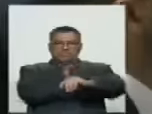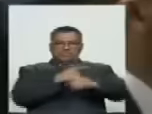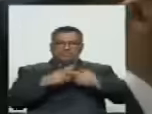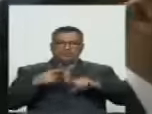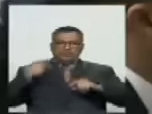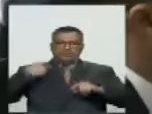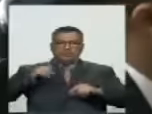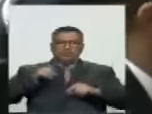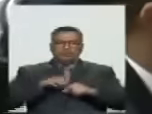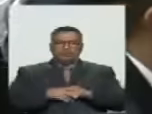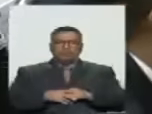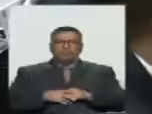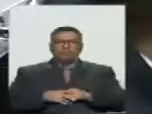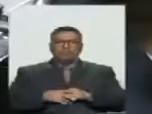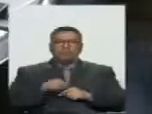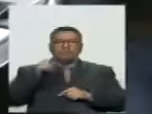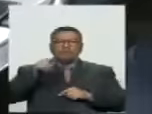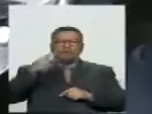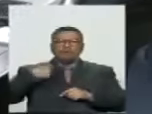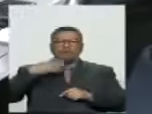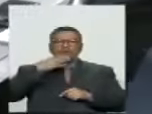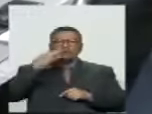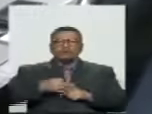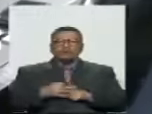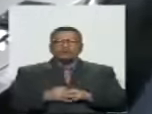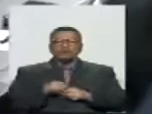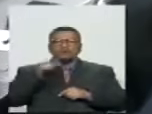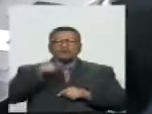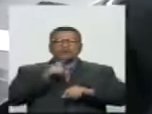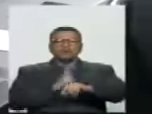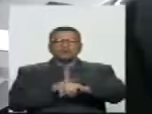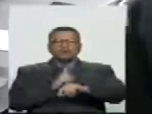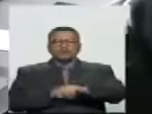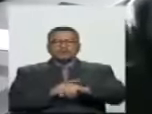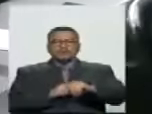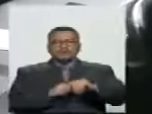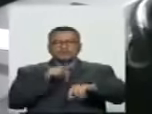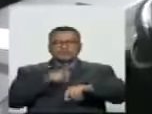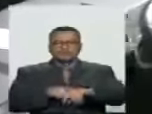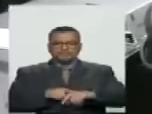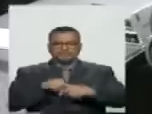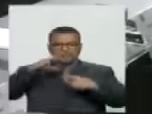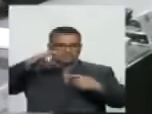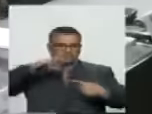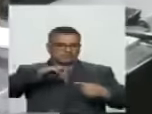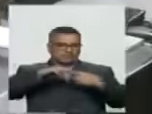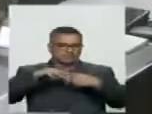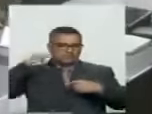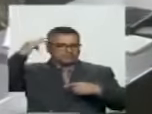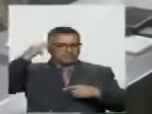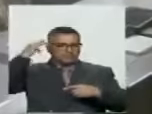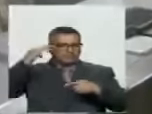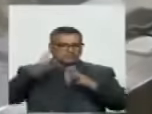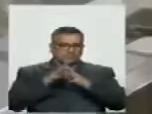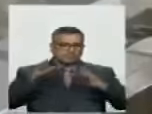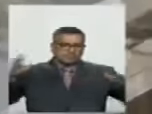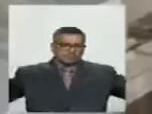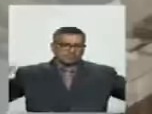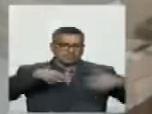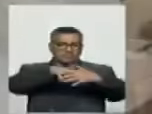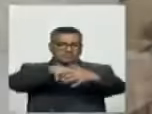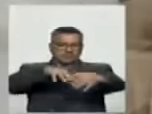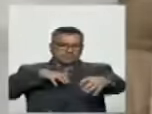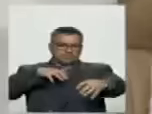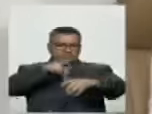acumulado, no tengan duda de que en este momento dominan las mentes de las inmensas